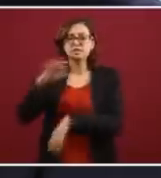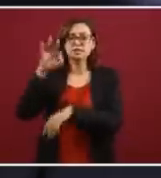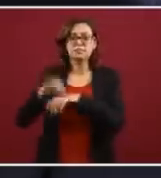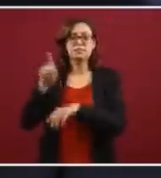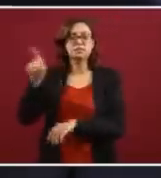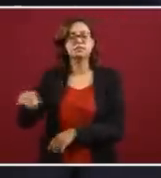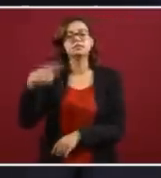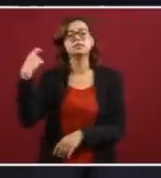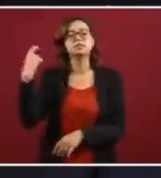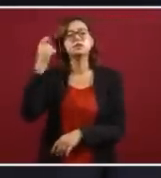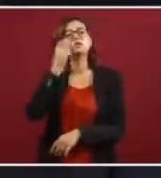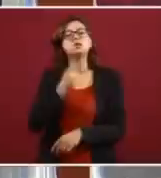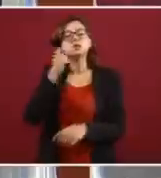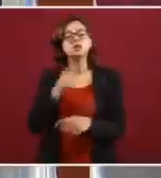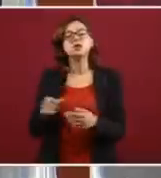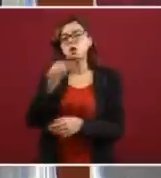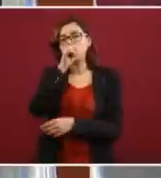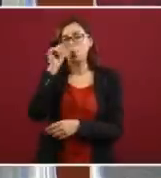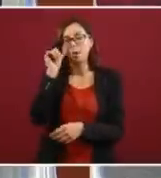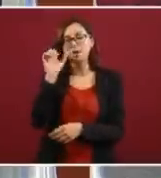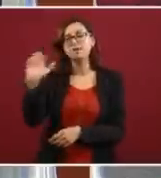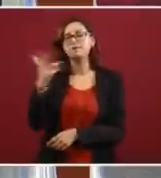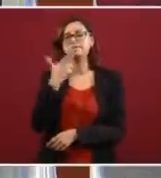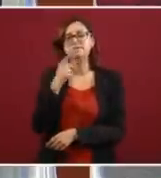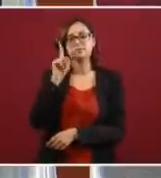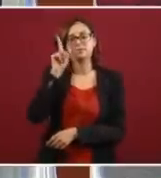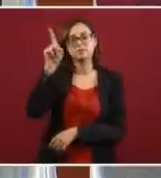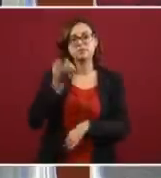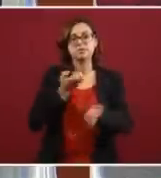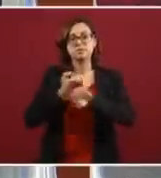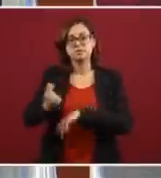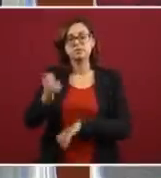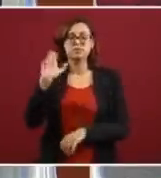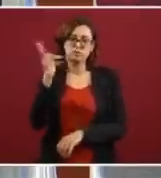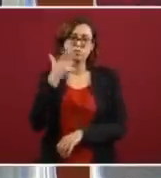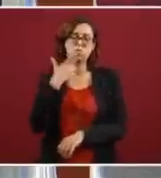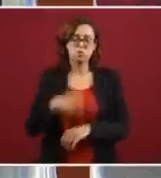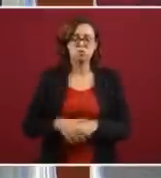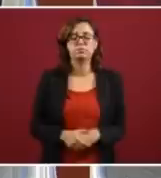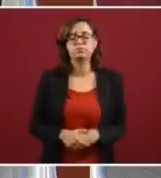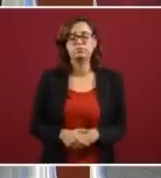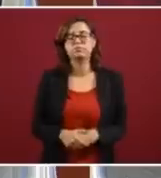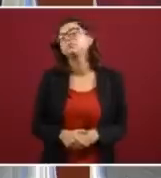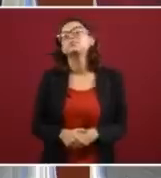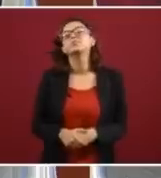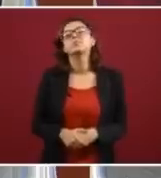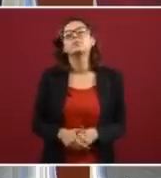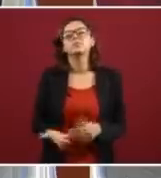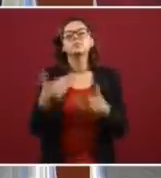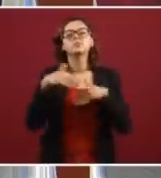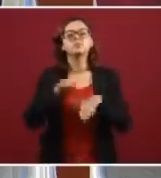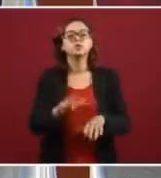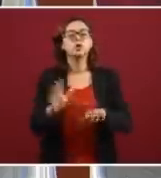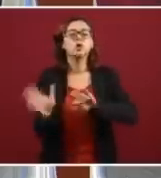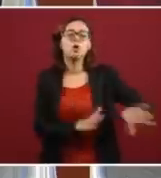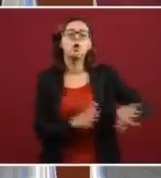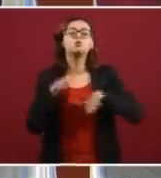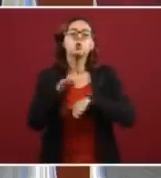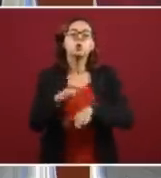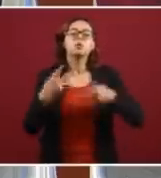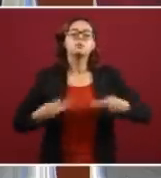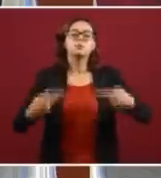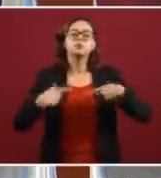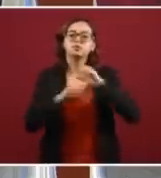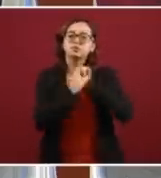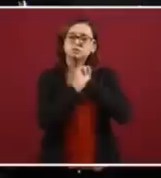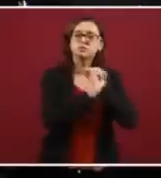Guerrero, Ciudad Juárez y Chihuahua en el Estado de Chihuahua. En lo que se refiere a trata de personas, independientemente